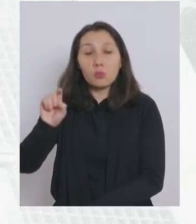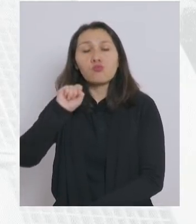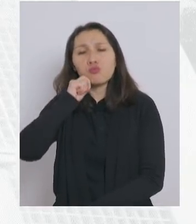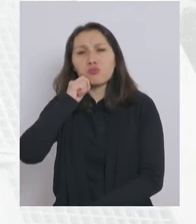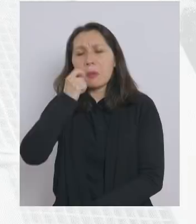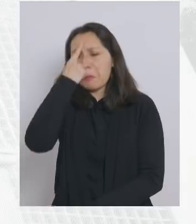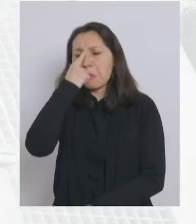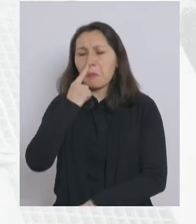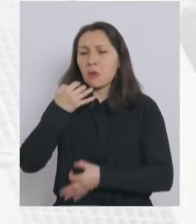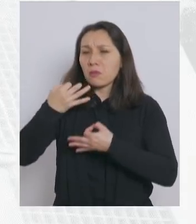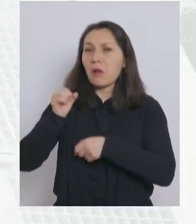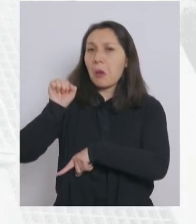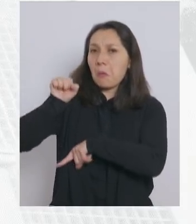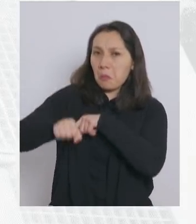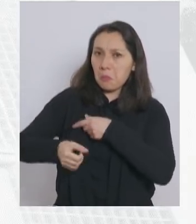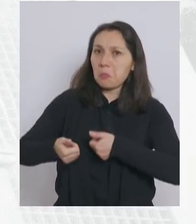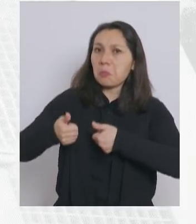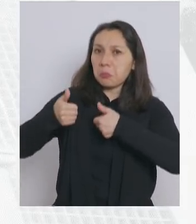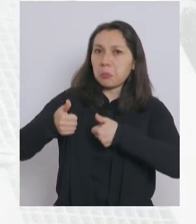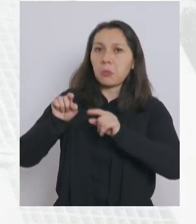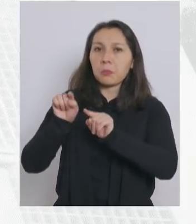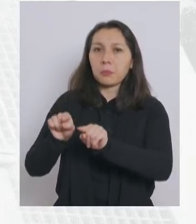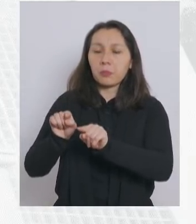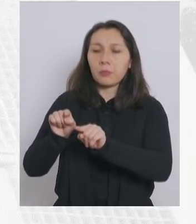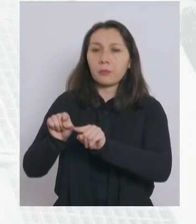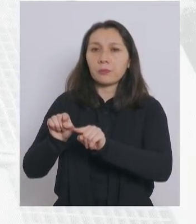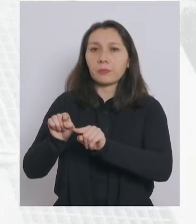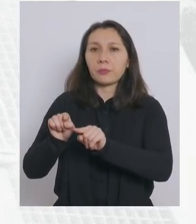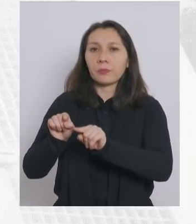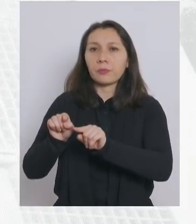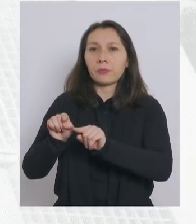seguridad aceptable, ¿cierto? Y